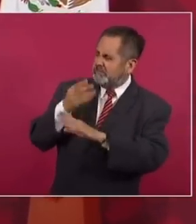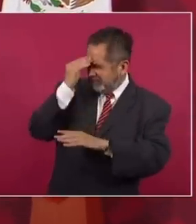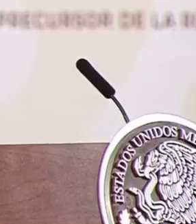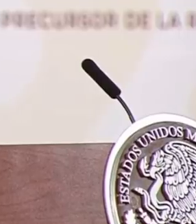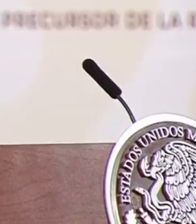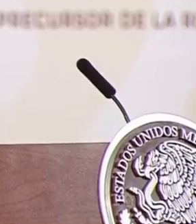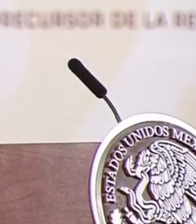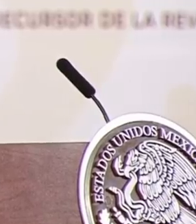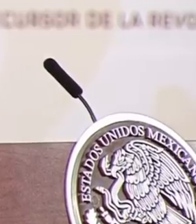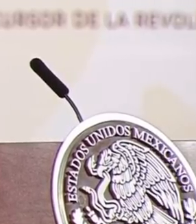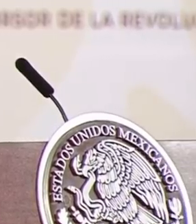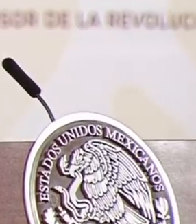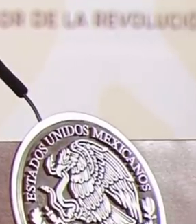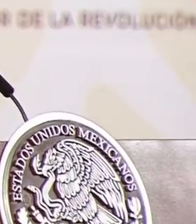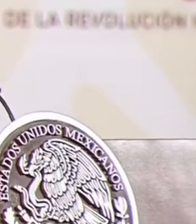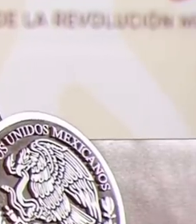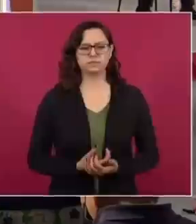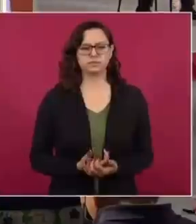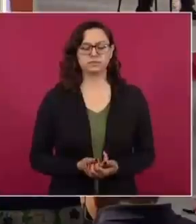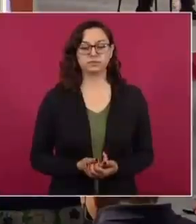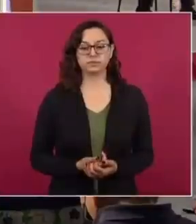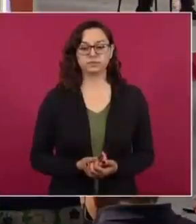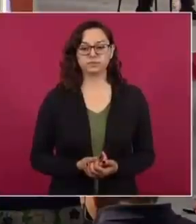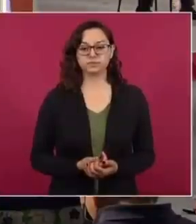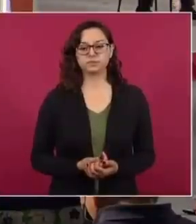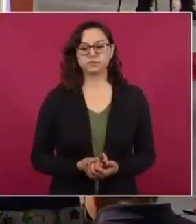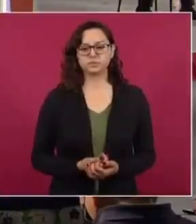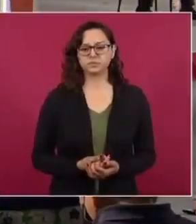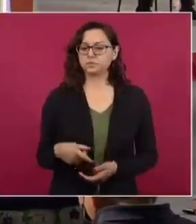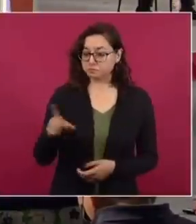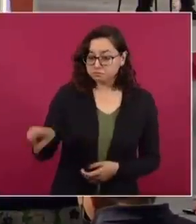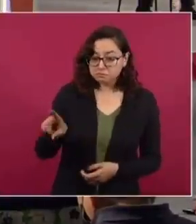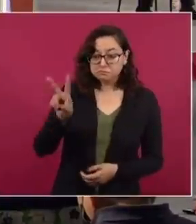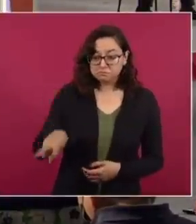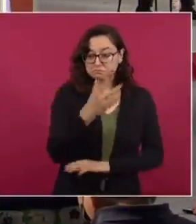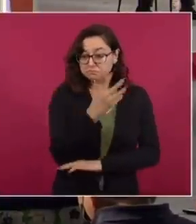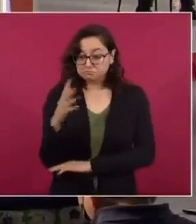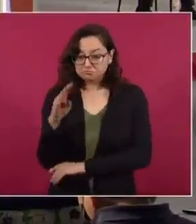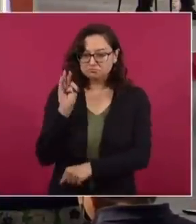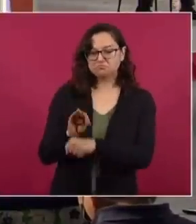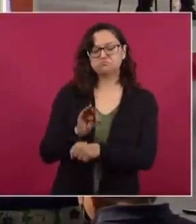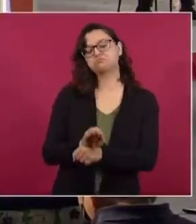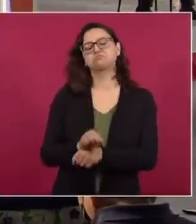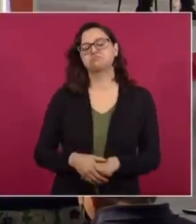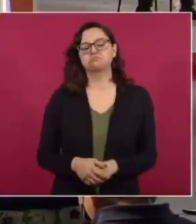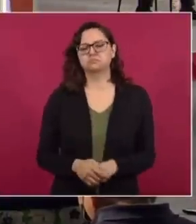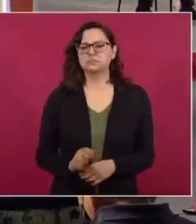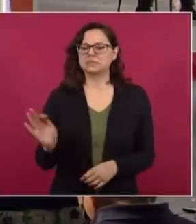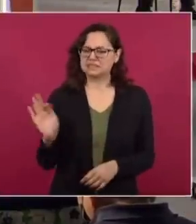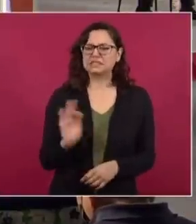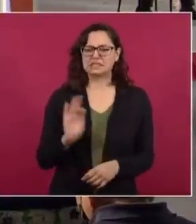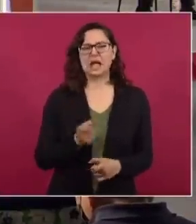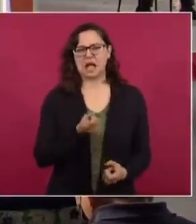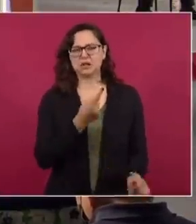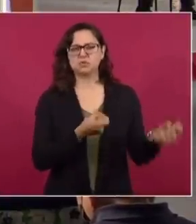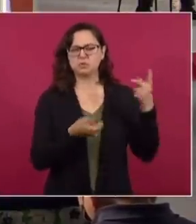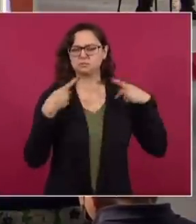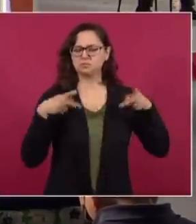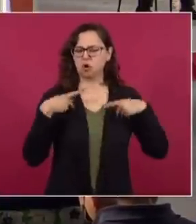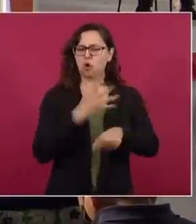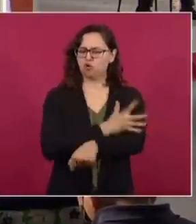contra del Trenmash y están utilizando a pseudoambientalistas. Puede ser que haya gente preocupada